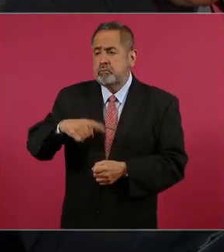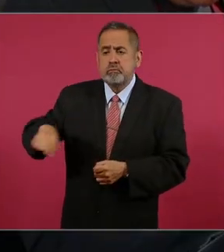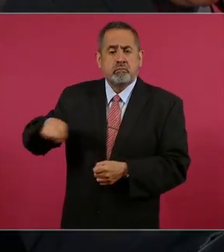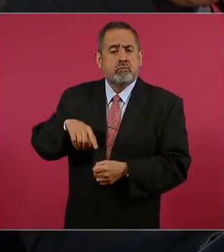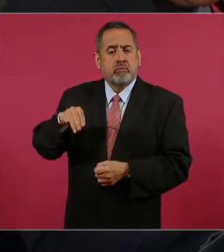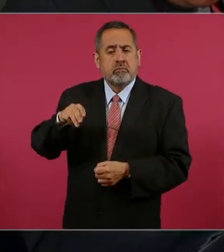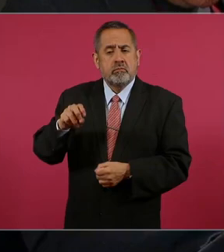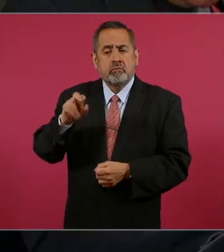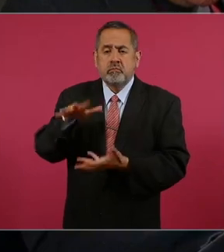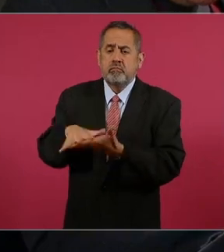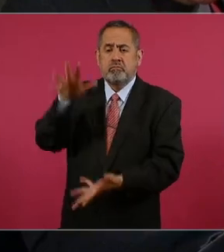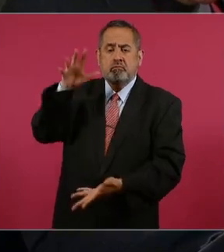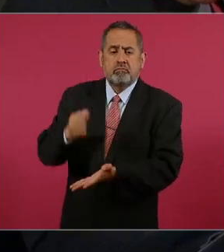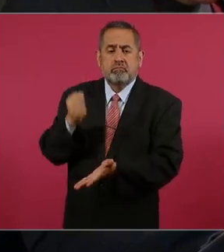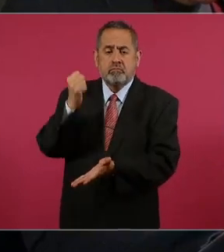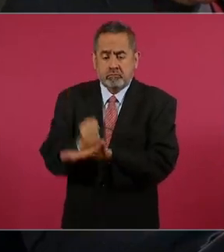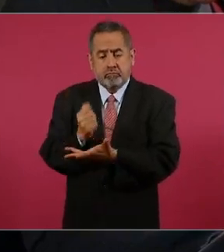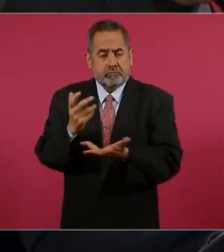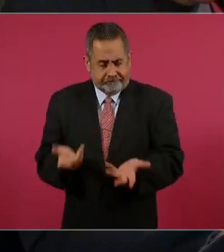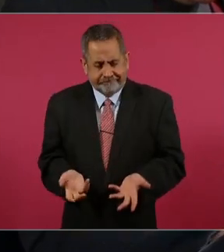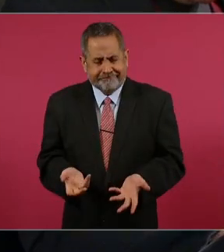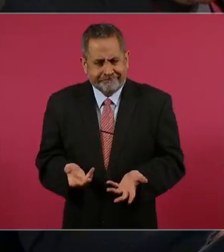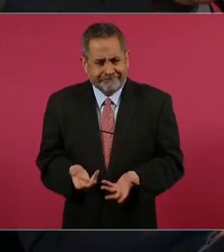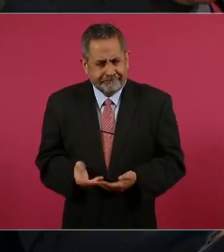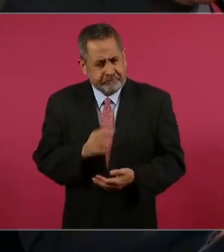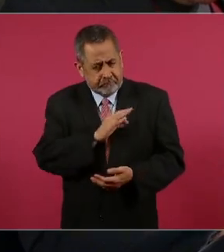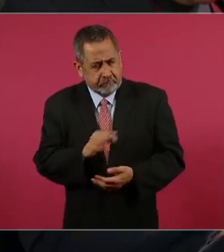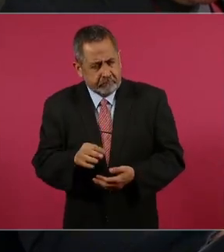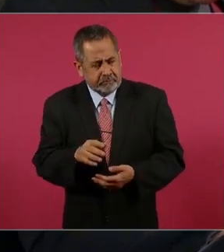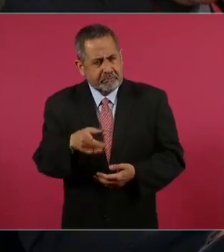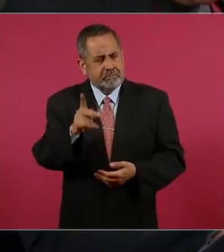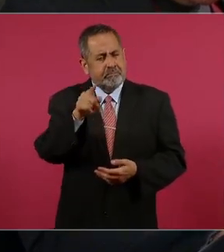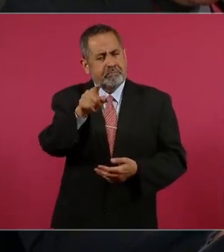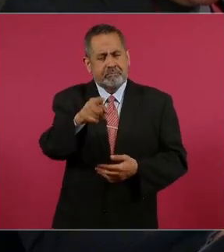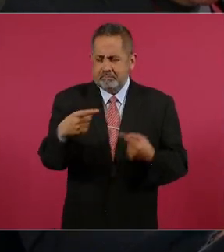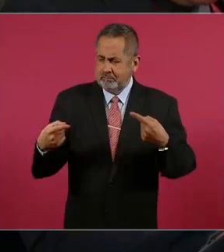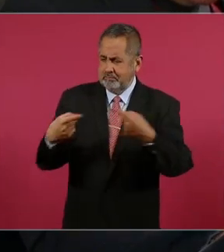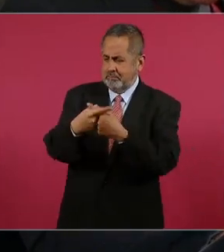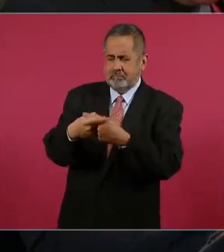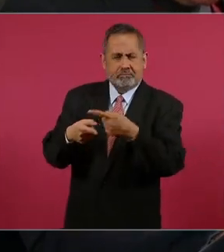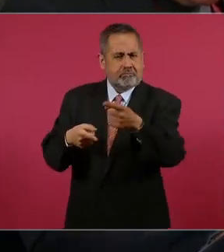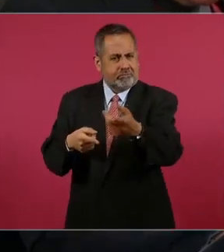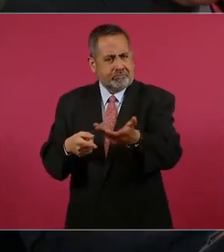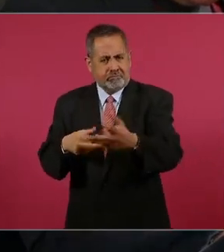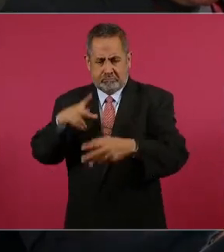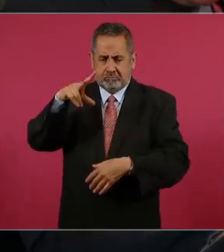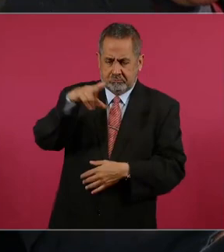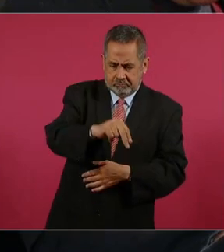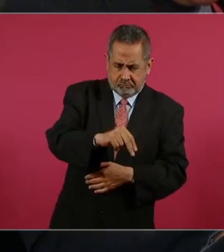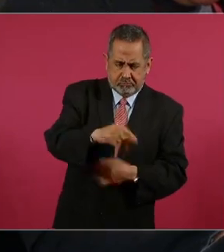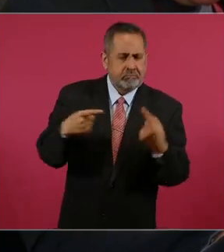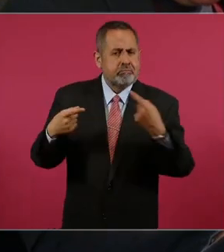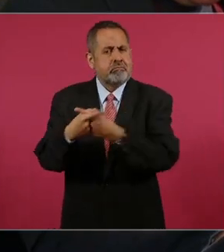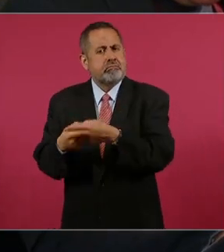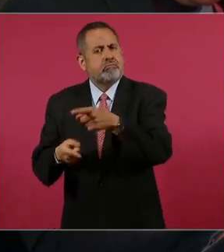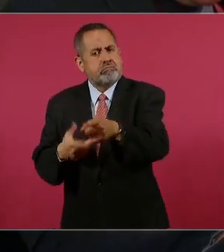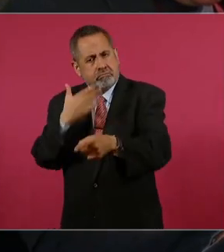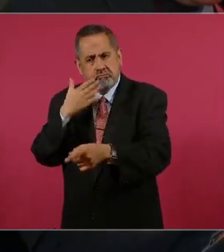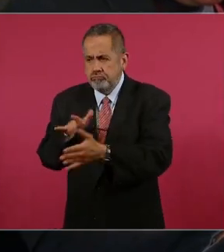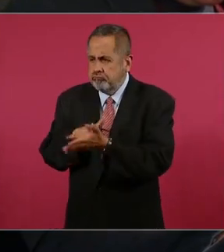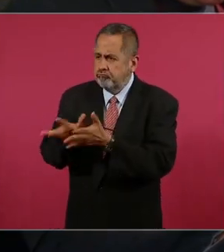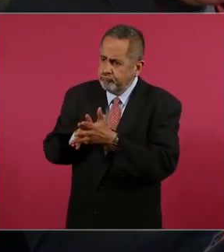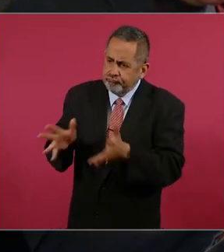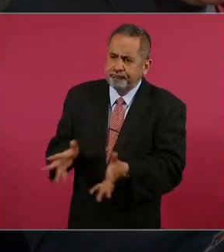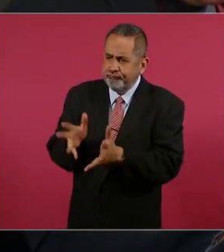Morena ¿no iría esto en contra del movimiento que usted representa el trabajo que usted ha